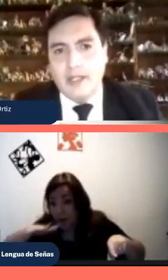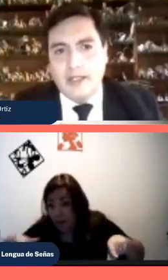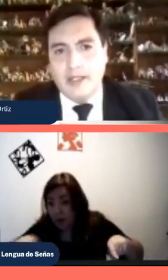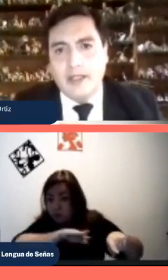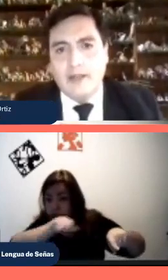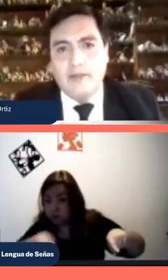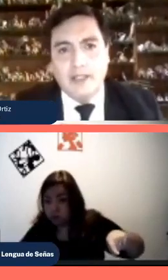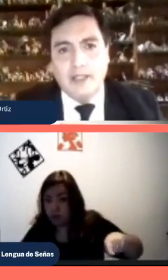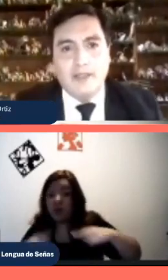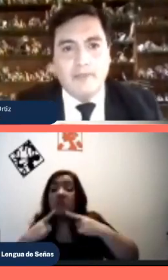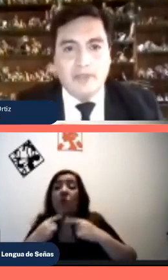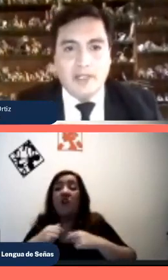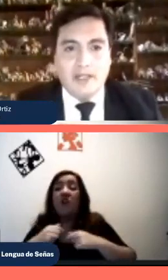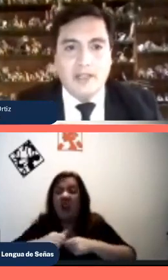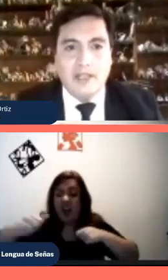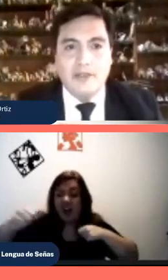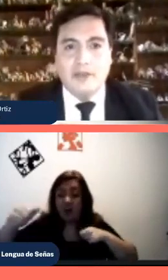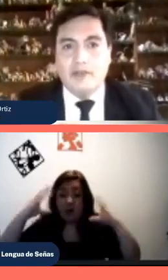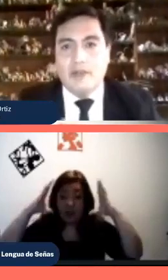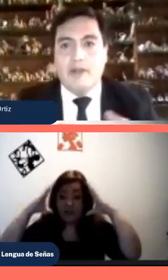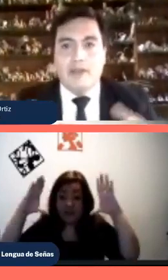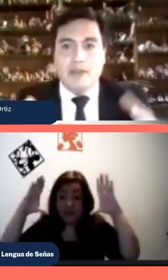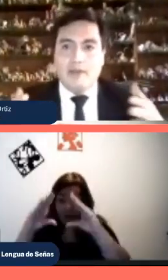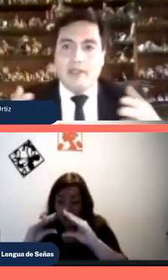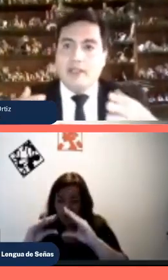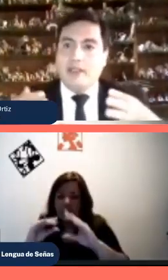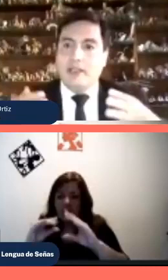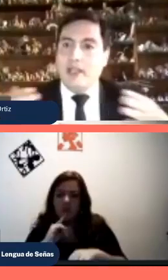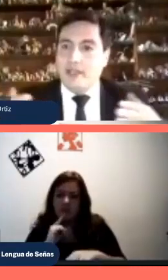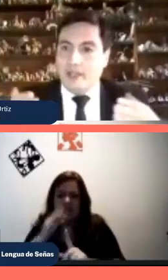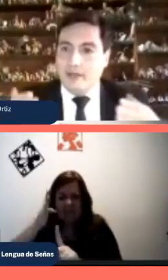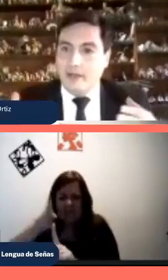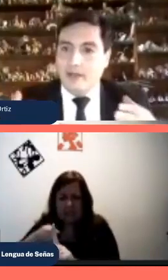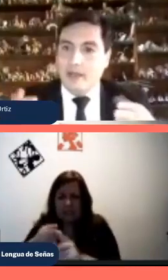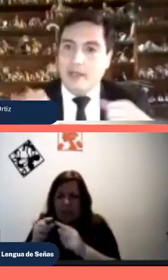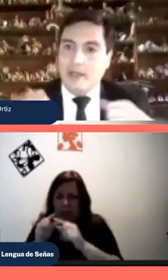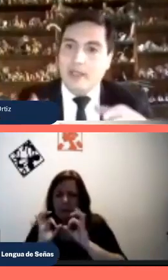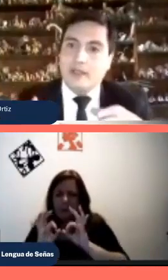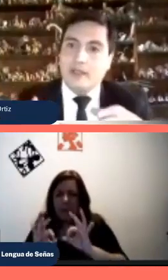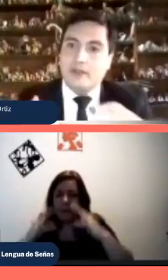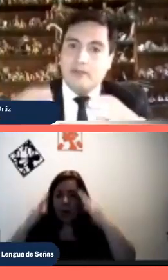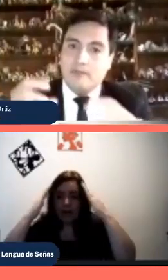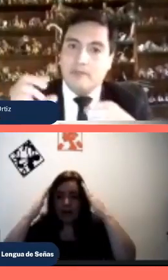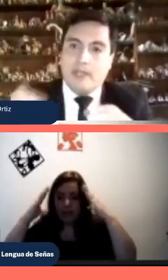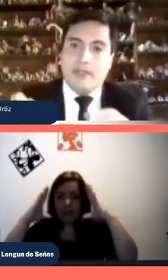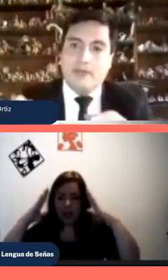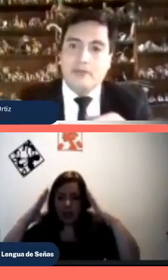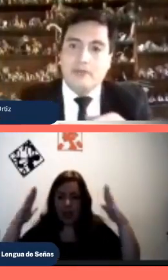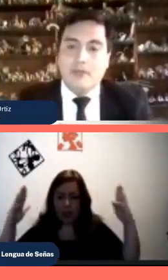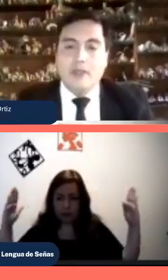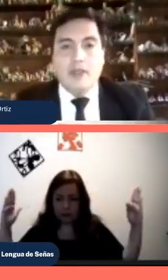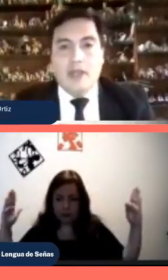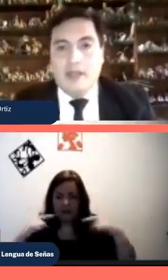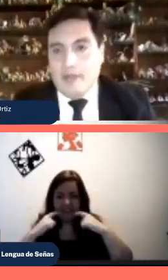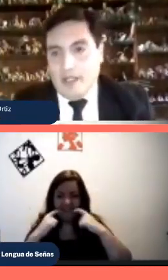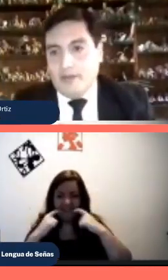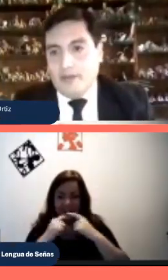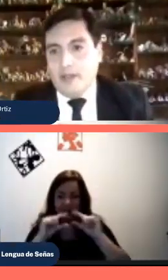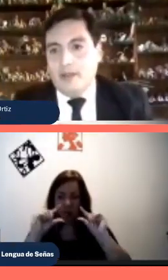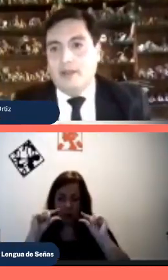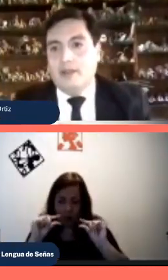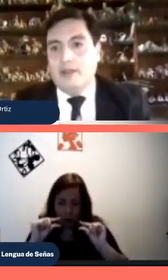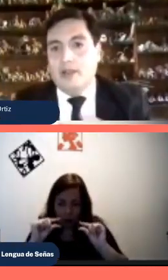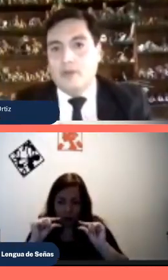tiene características bastante especiales. De hecho, tiene una cabeza bastante ancha y dientes pequeños, a